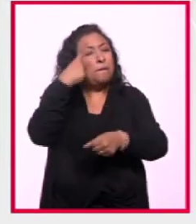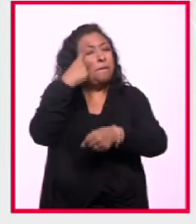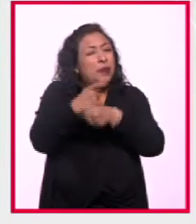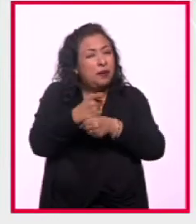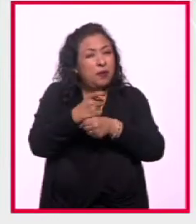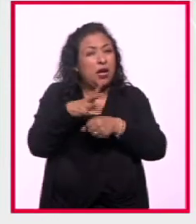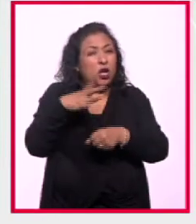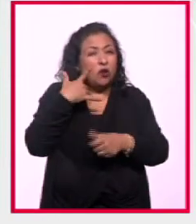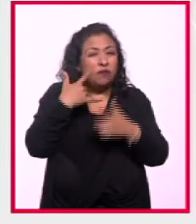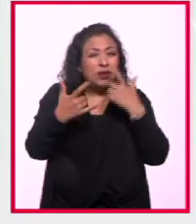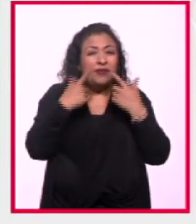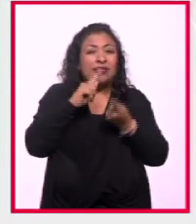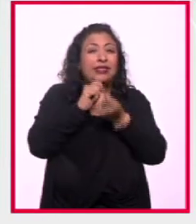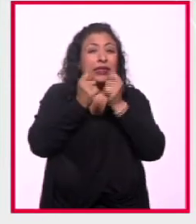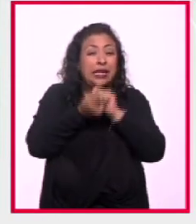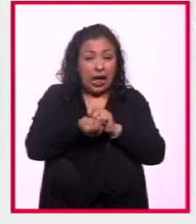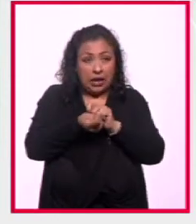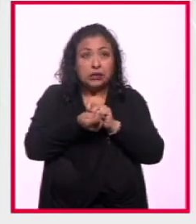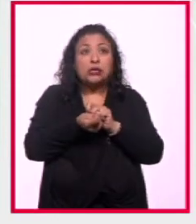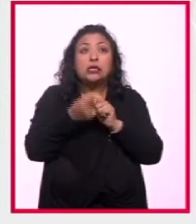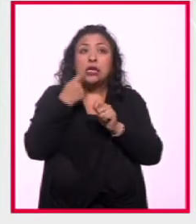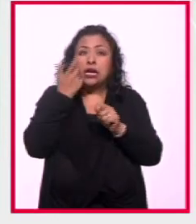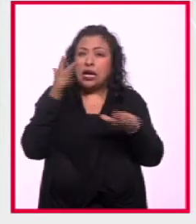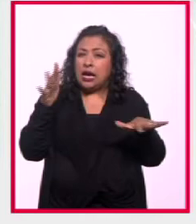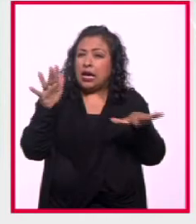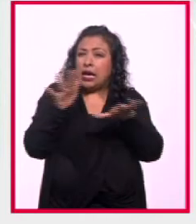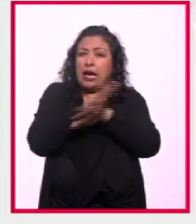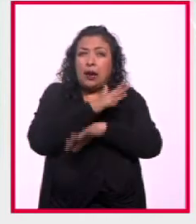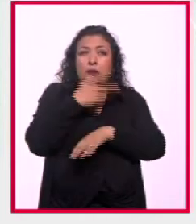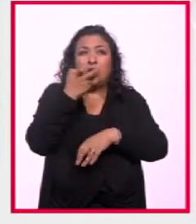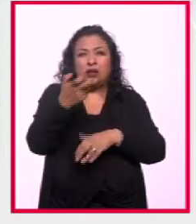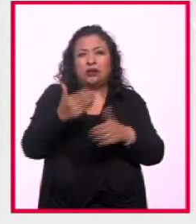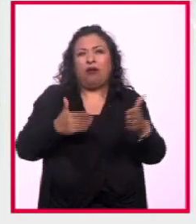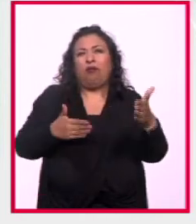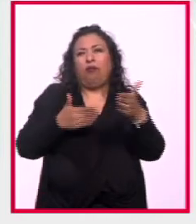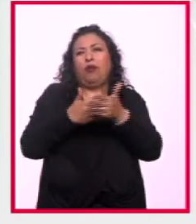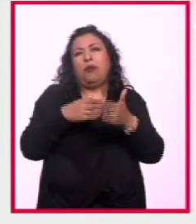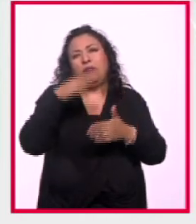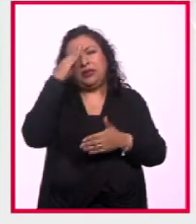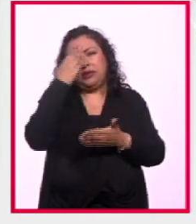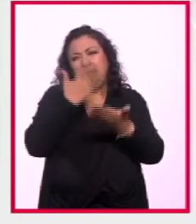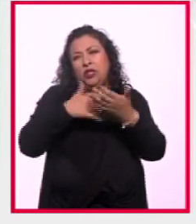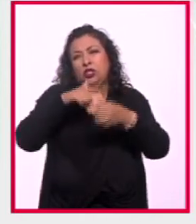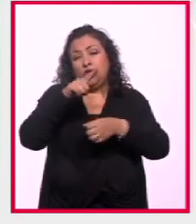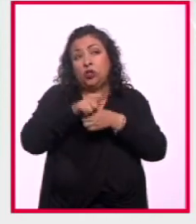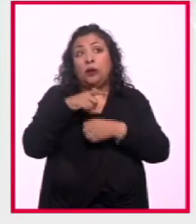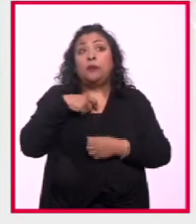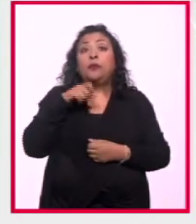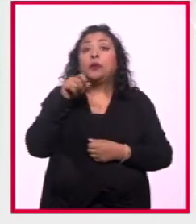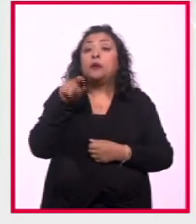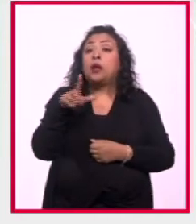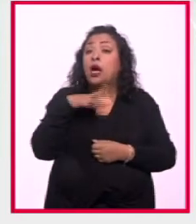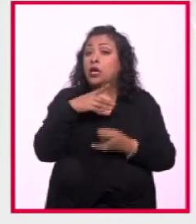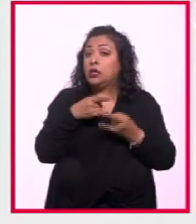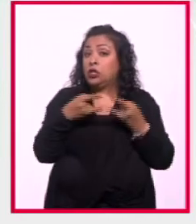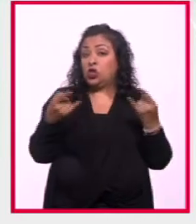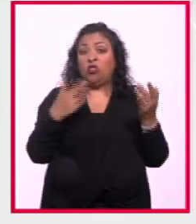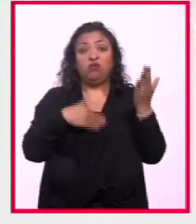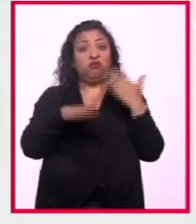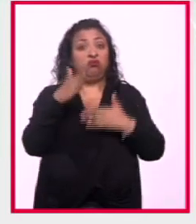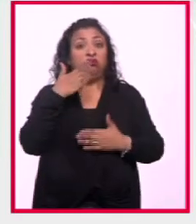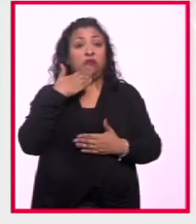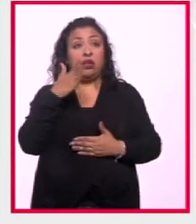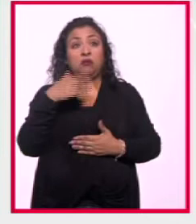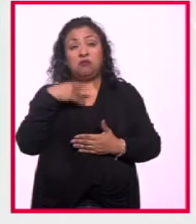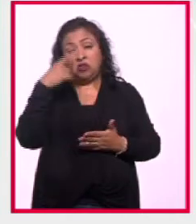lucha transgénero por lograr vencer esta barrera y este prejuicio social pero además con una historia de éxito